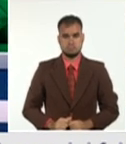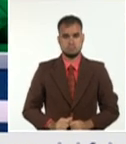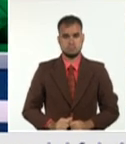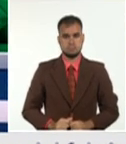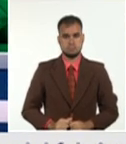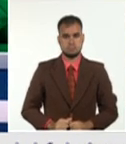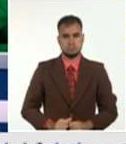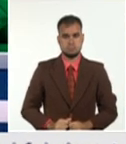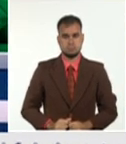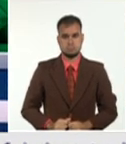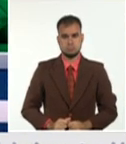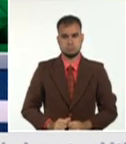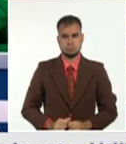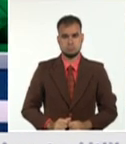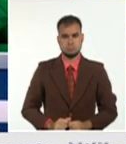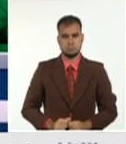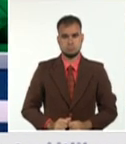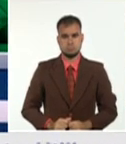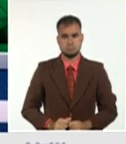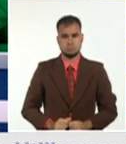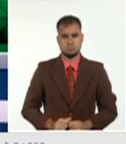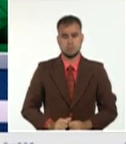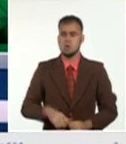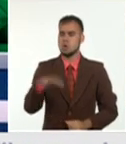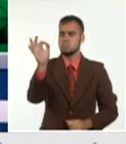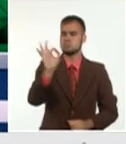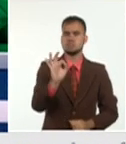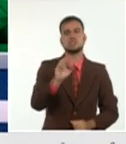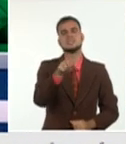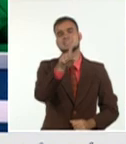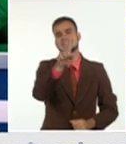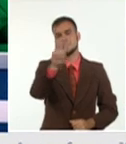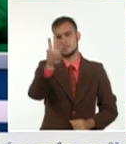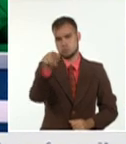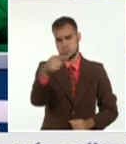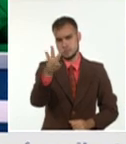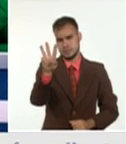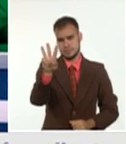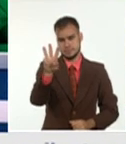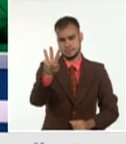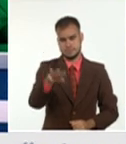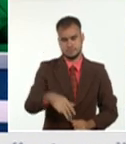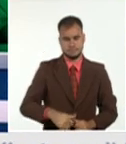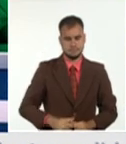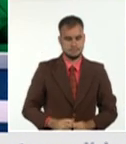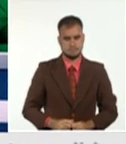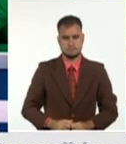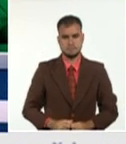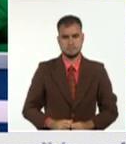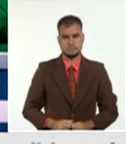hablando del 13,3% de todos los diagnosticados. En el día de ayer, el